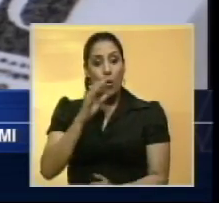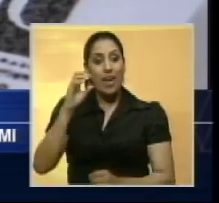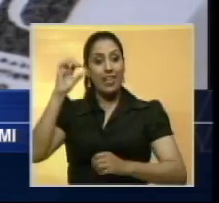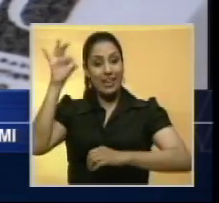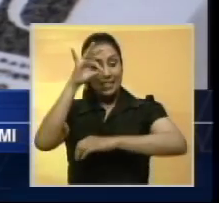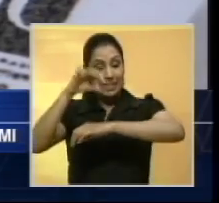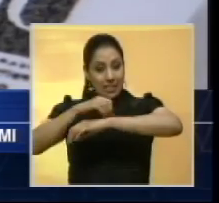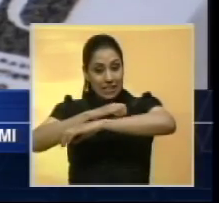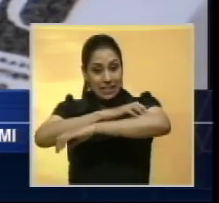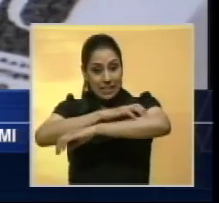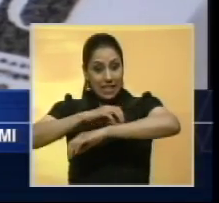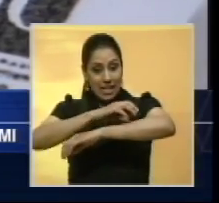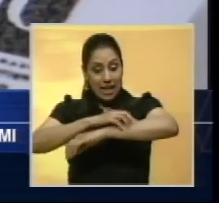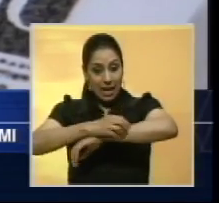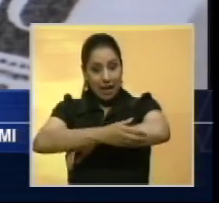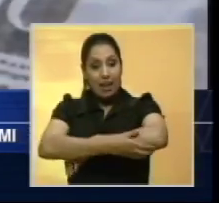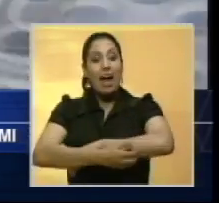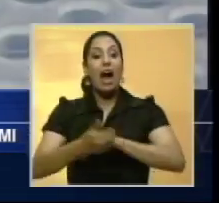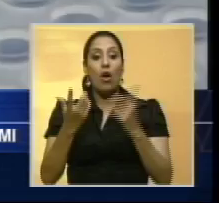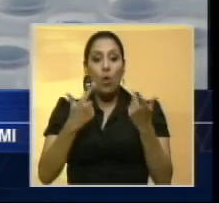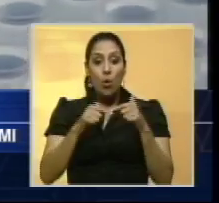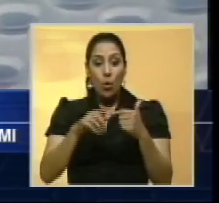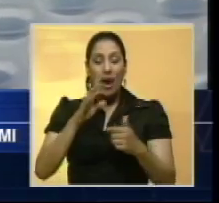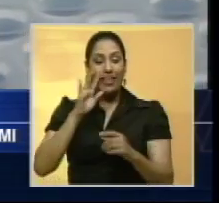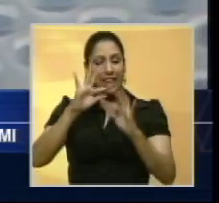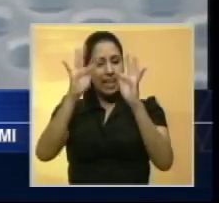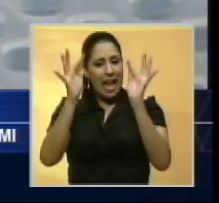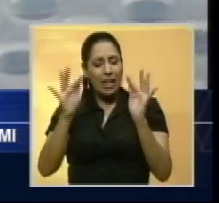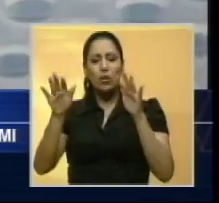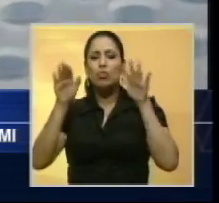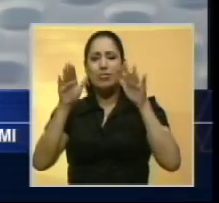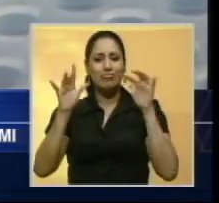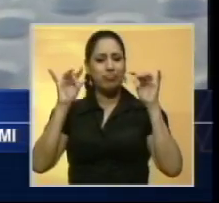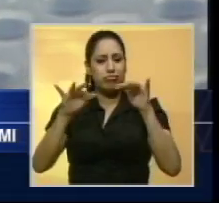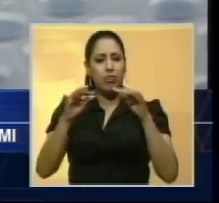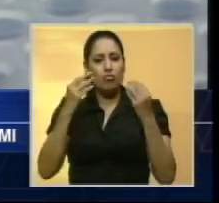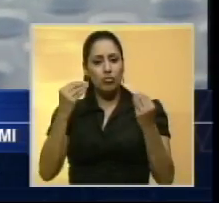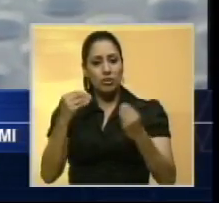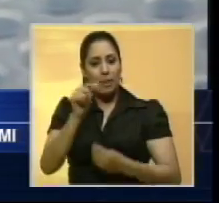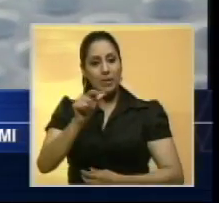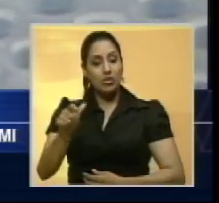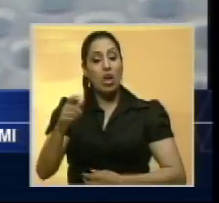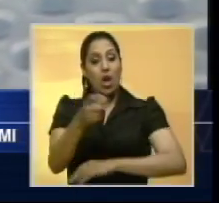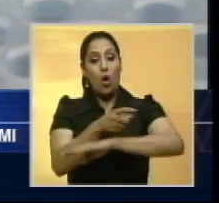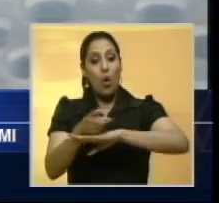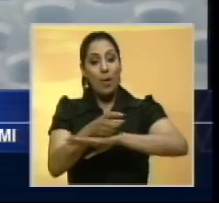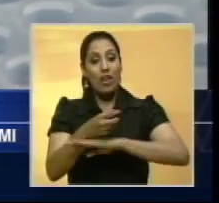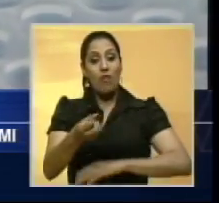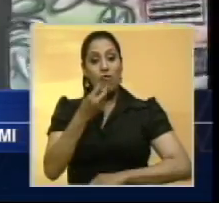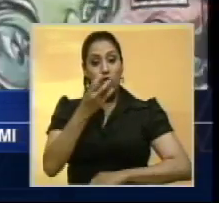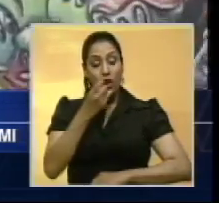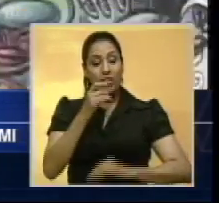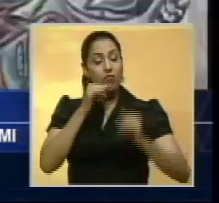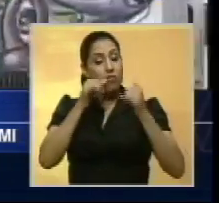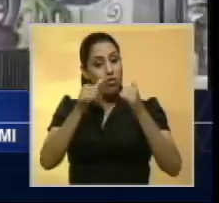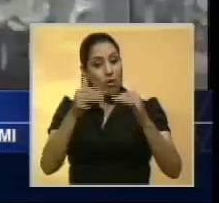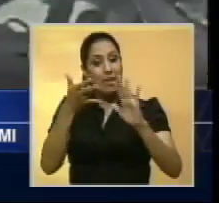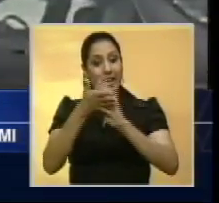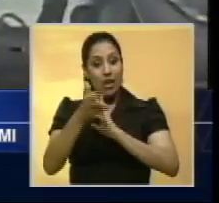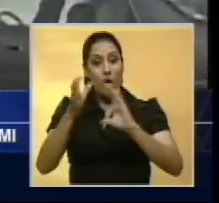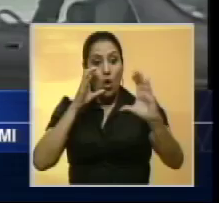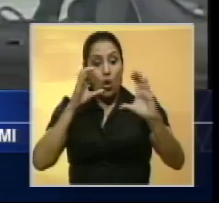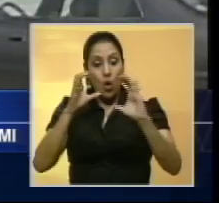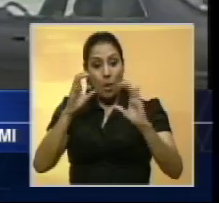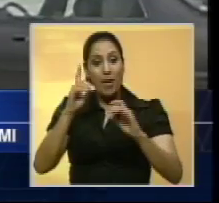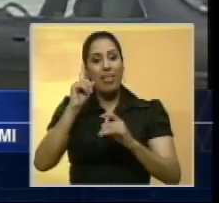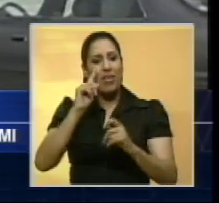sería Windy World, un espacio de arte y turismo. El gobernador de Florida, Rick Scott, señaló a través de un